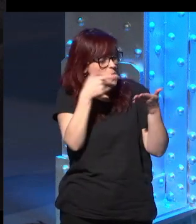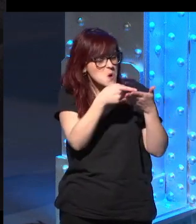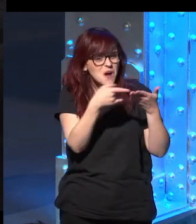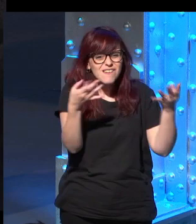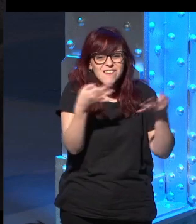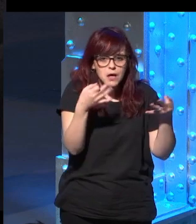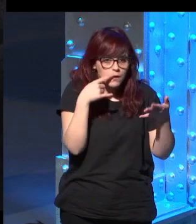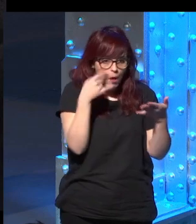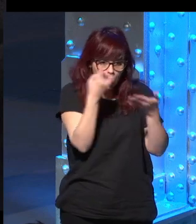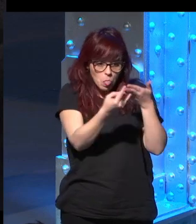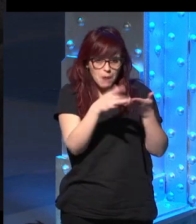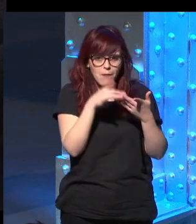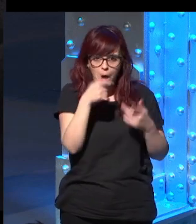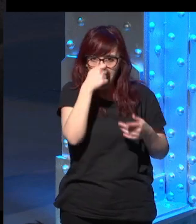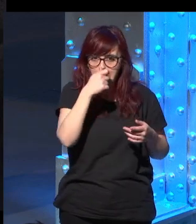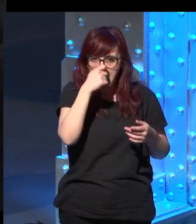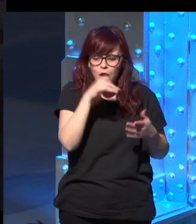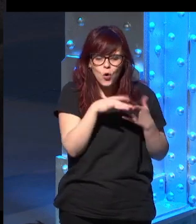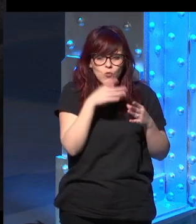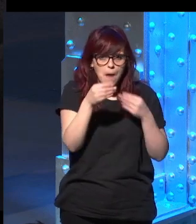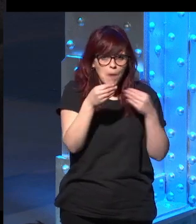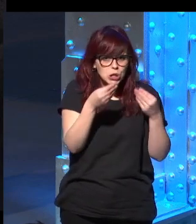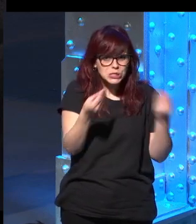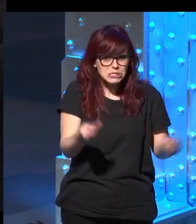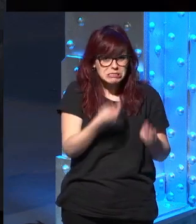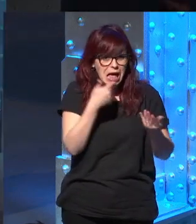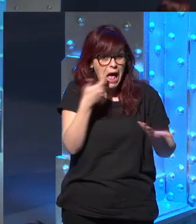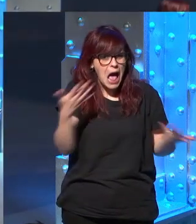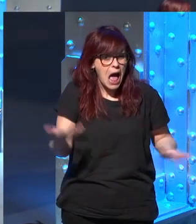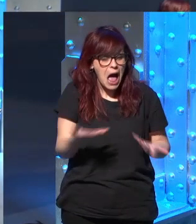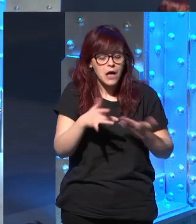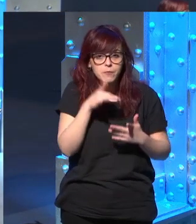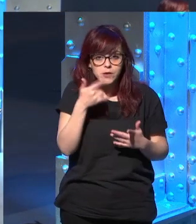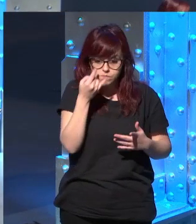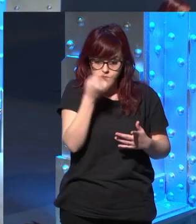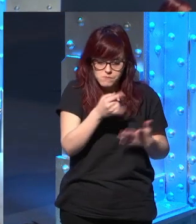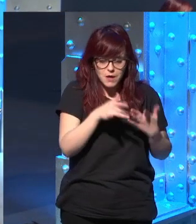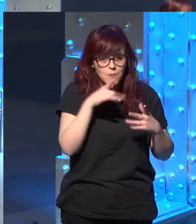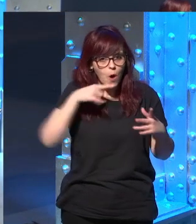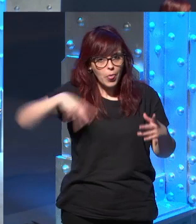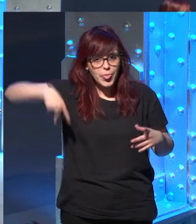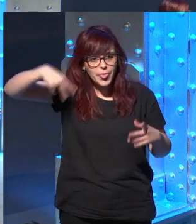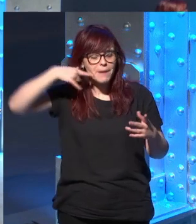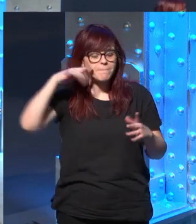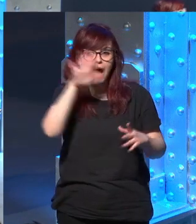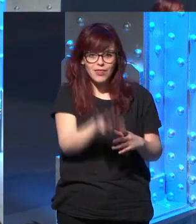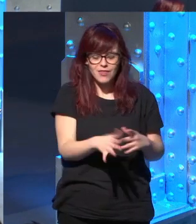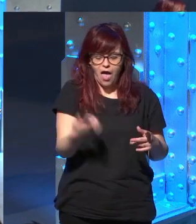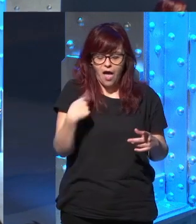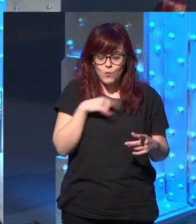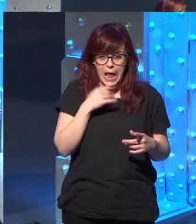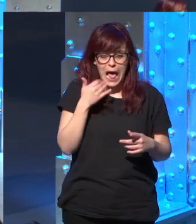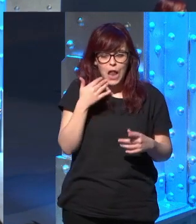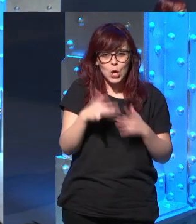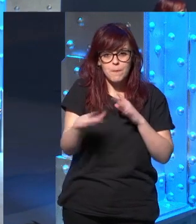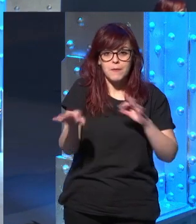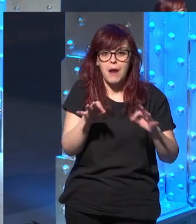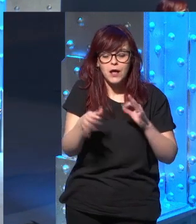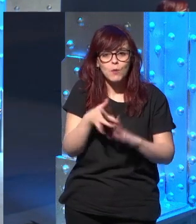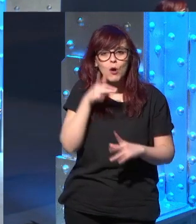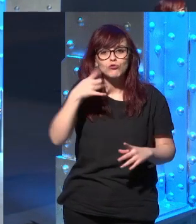si es un pañuelo de papel o una bolsa de plástico. Pero el caso es que he tenido como una revelación, ¿no? Veo todas las fotos, estabais todas